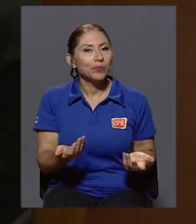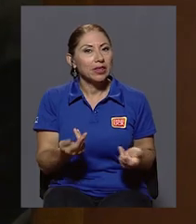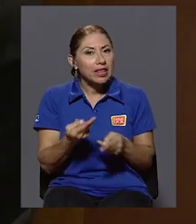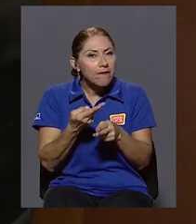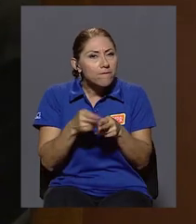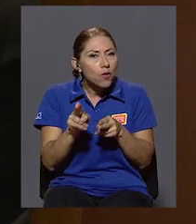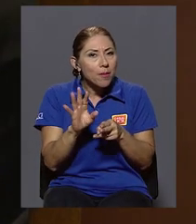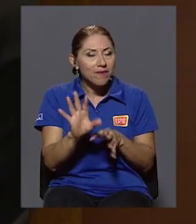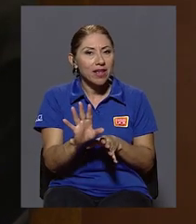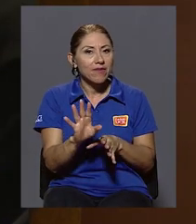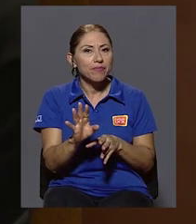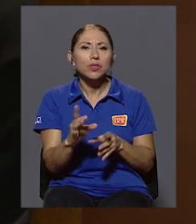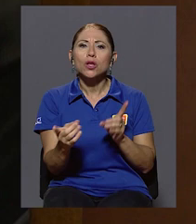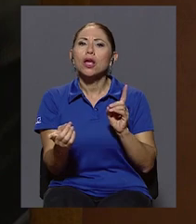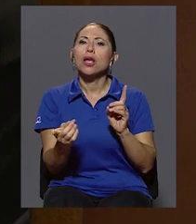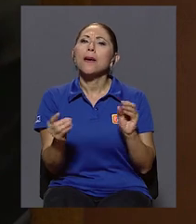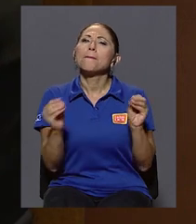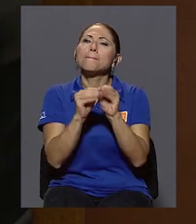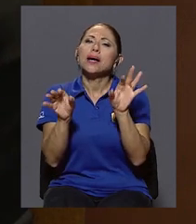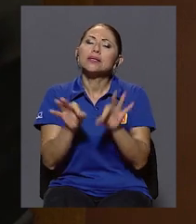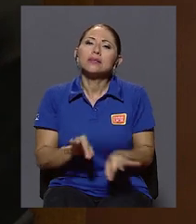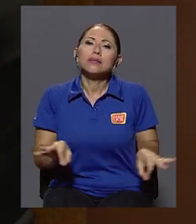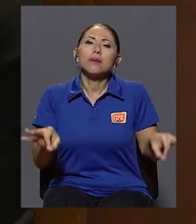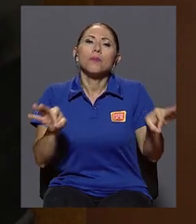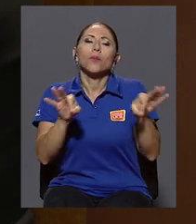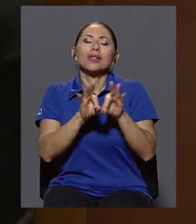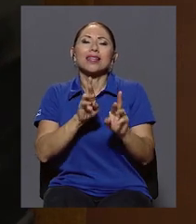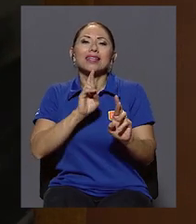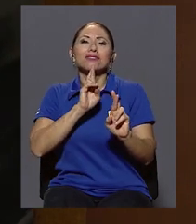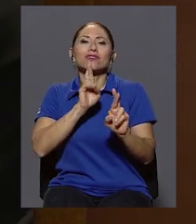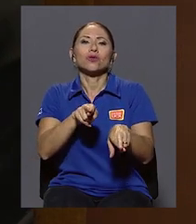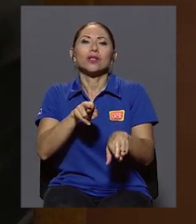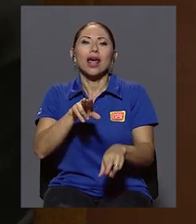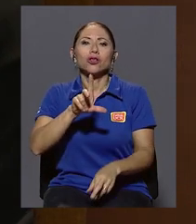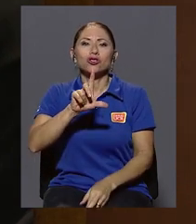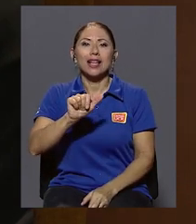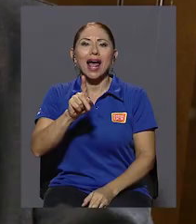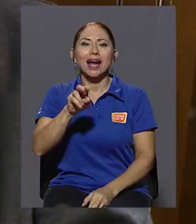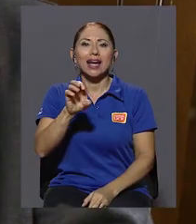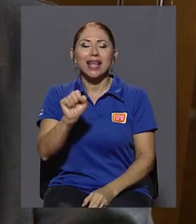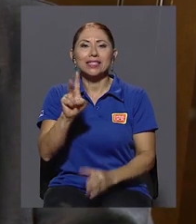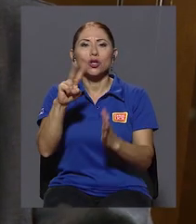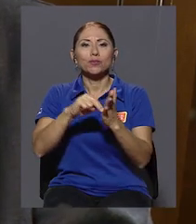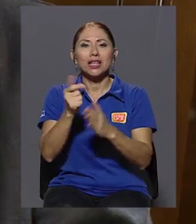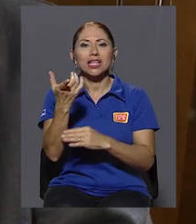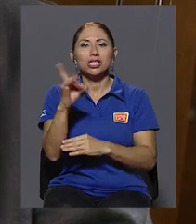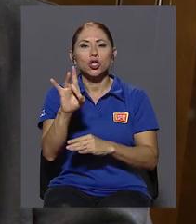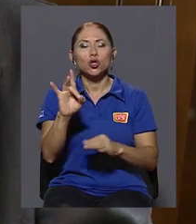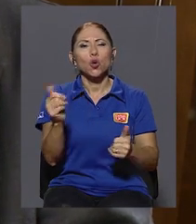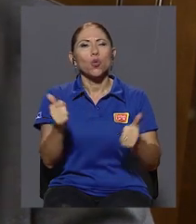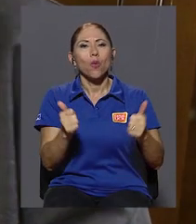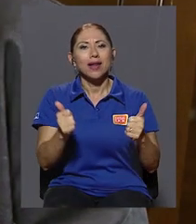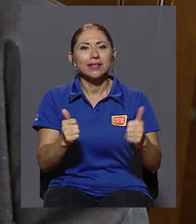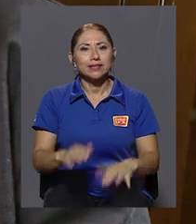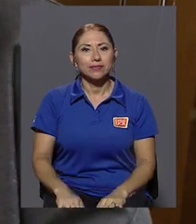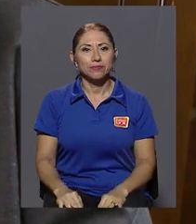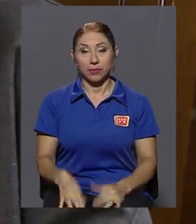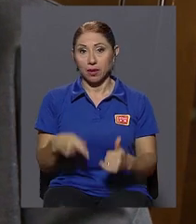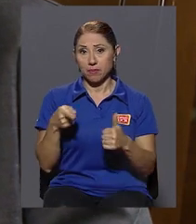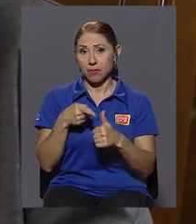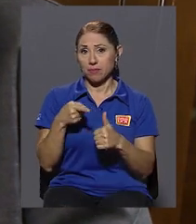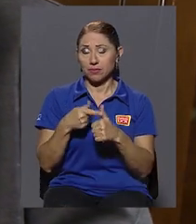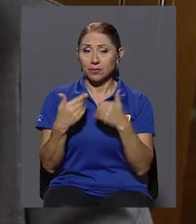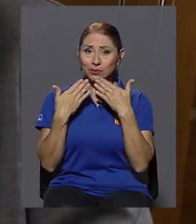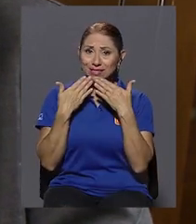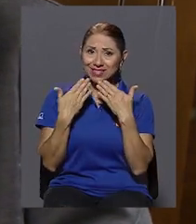habrán sido los resultados más importantes de la CRES 2018. Bueno, en primer lugar, muchas